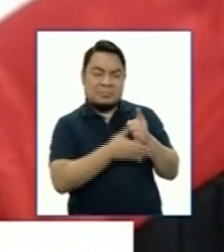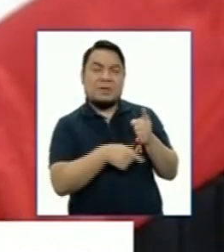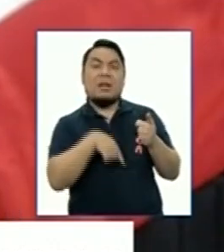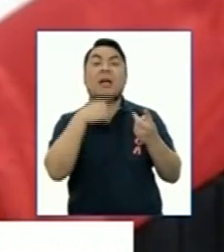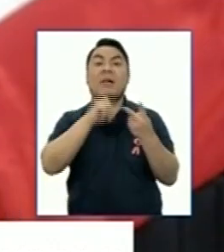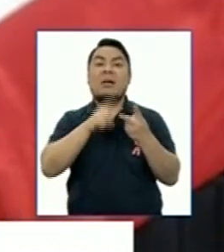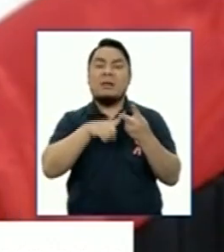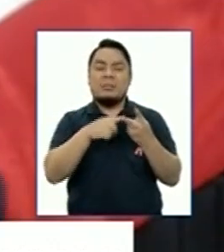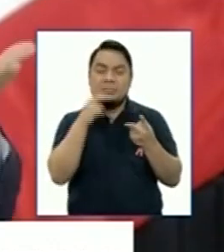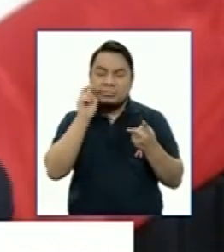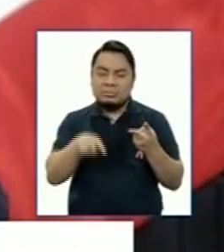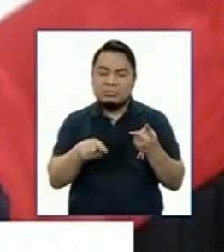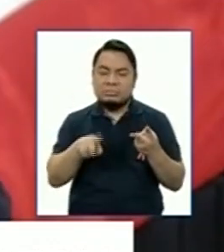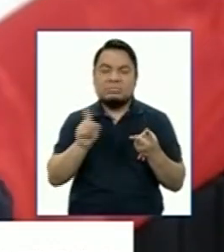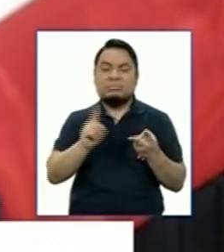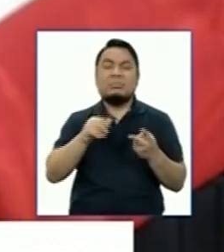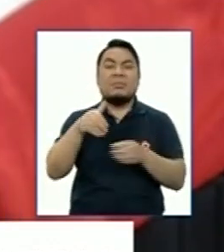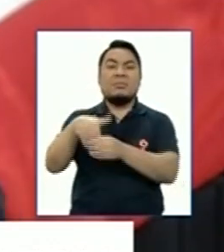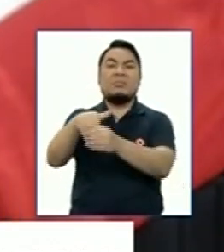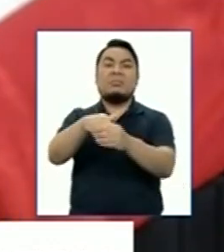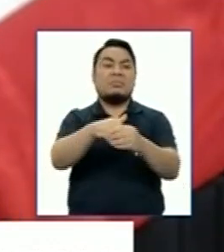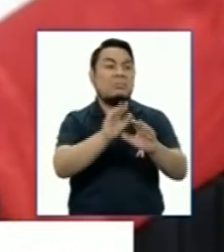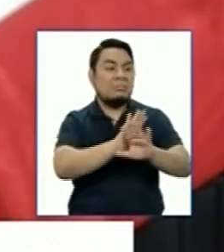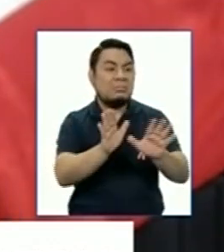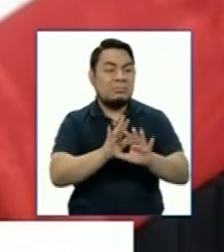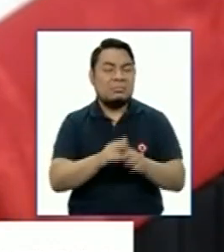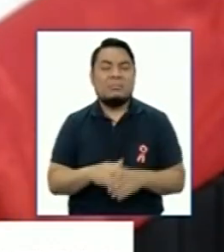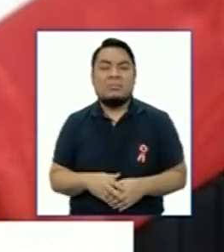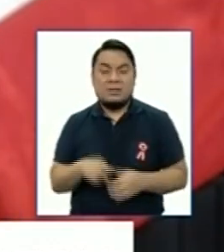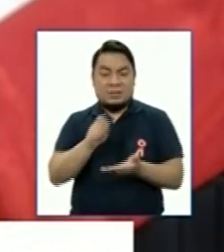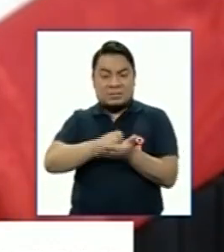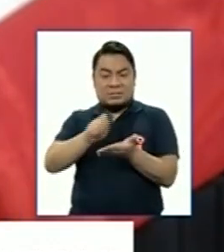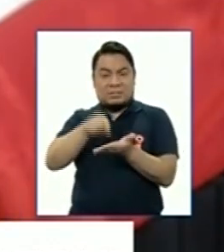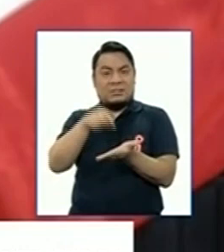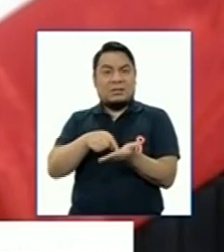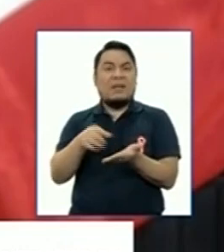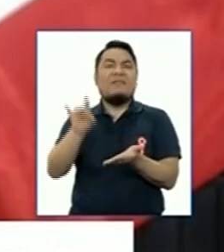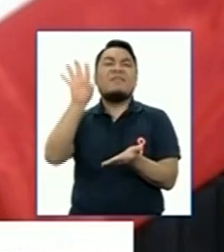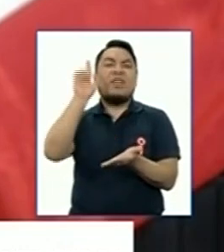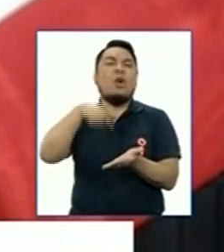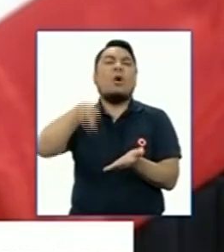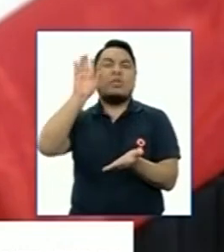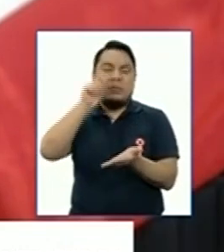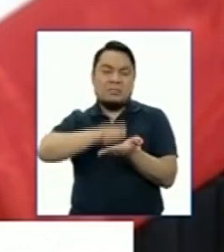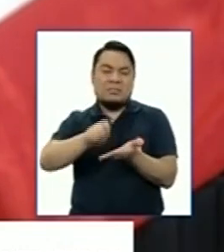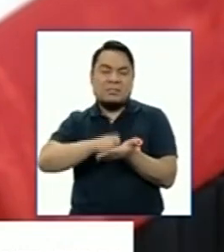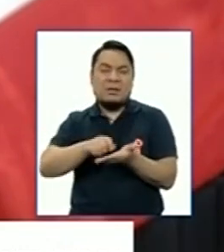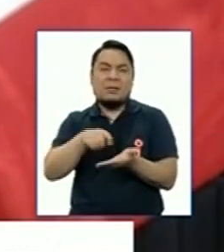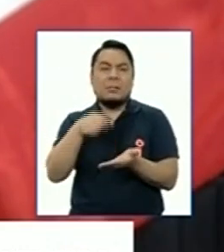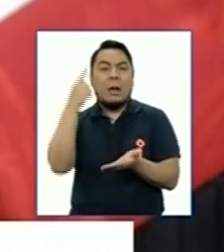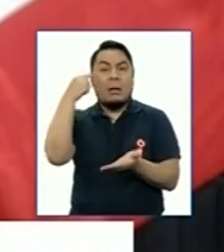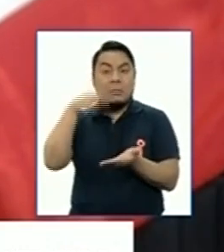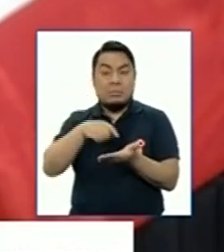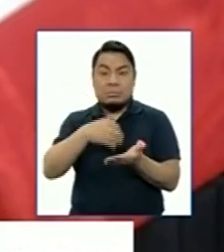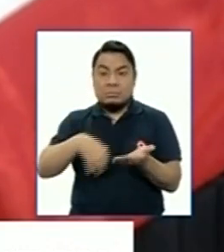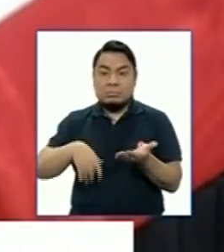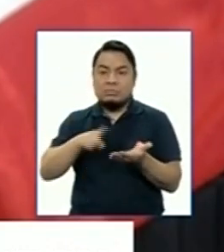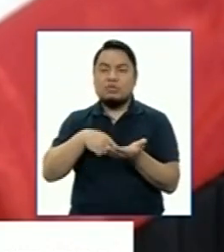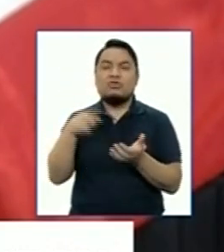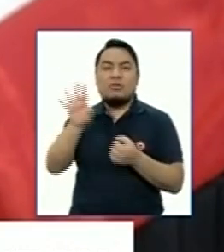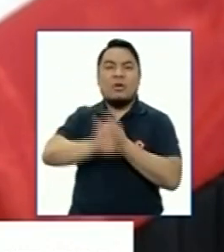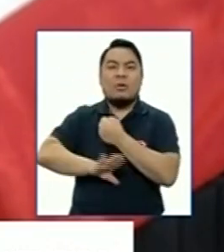domingo las reacciones que ha tenido la presidenta del tribunal constitucional ex miembros del tribunal constitucional